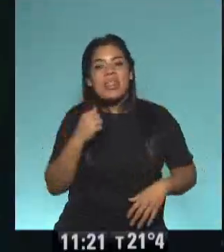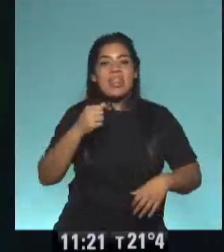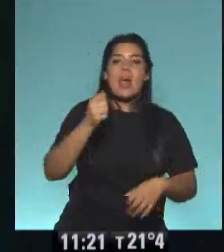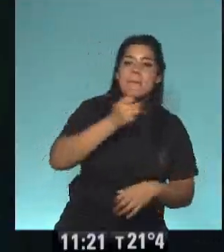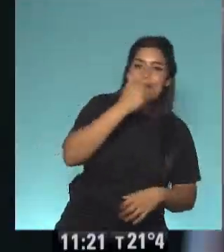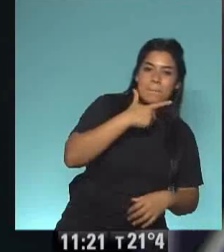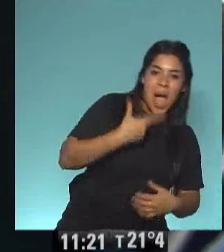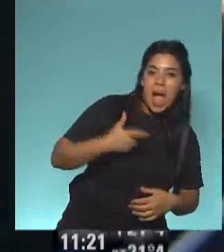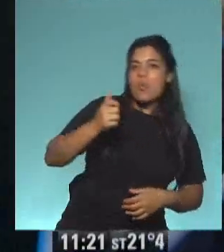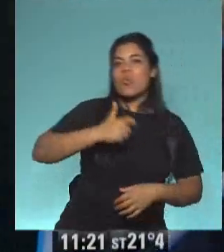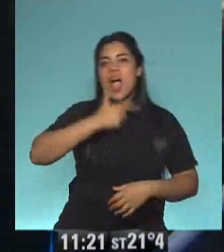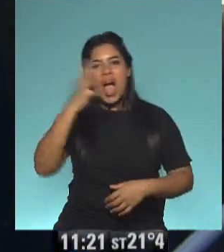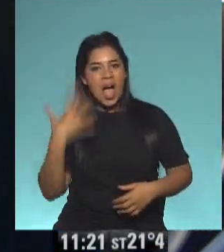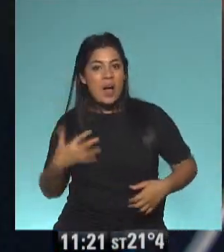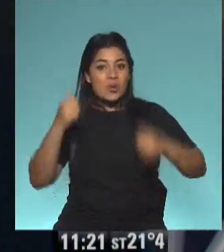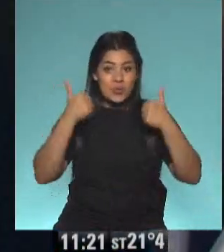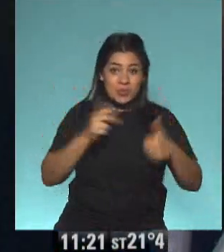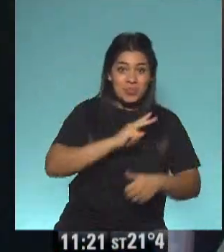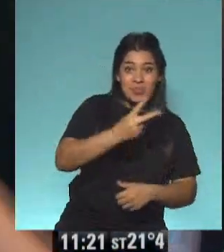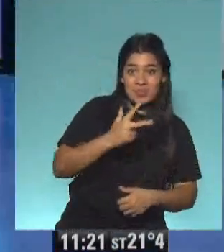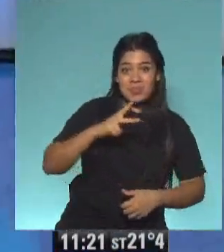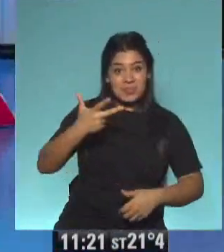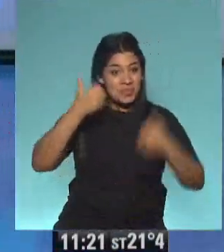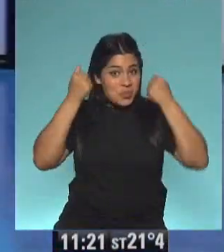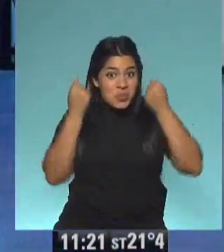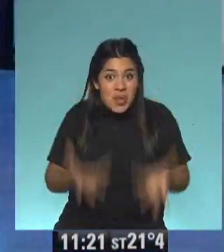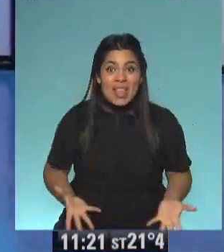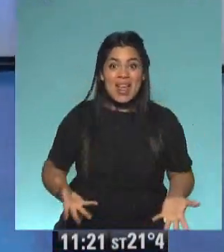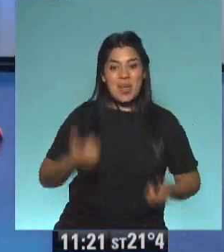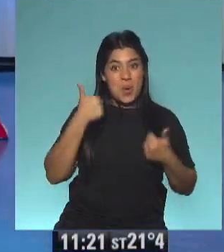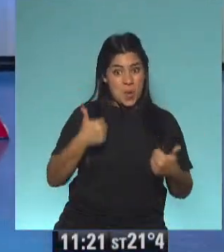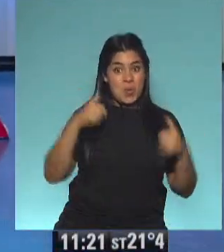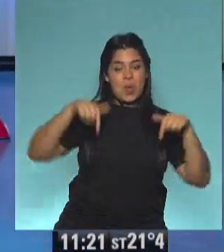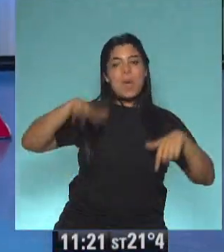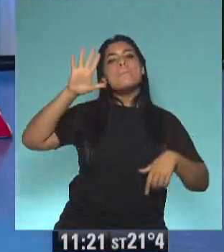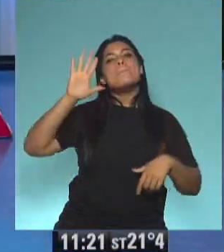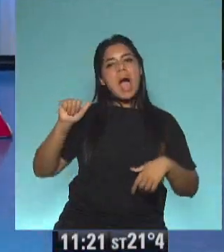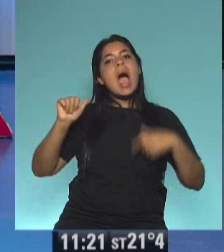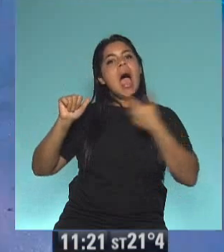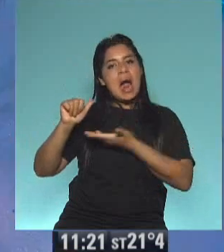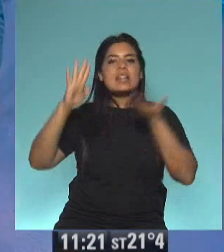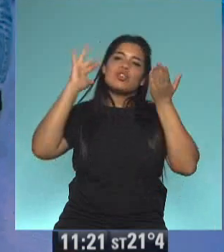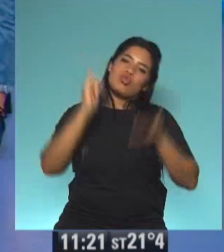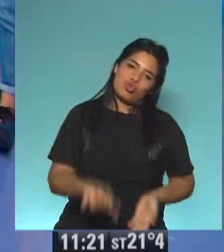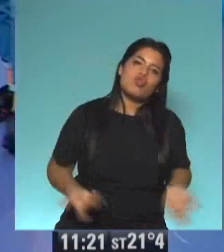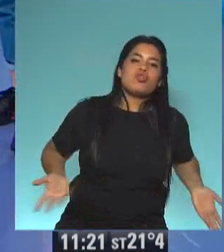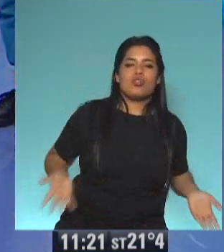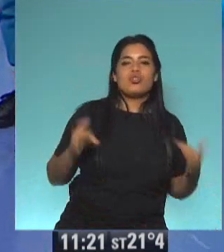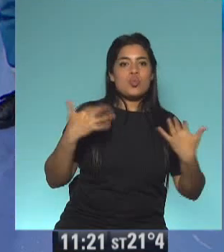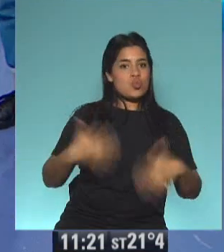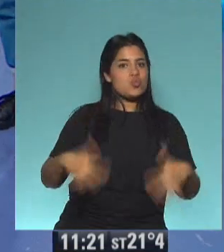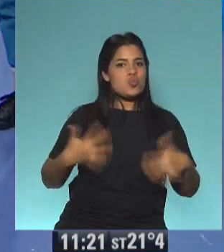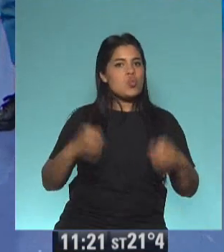Emilia, todo segundo y tercer grado. ¿Cómo están? Martes. Martes de esta semana y Emi acompañándonos con toda.